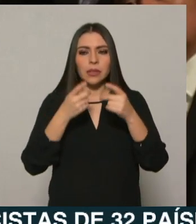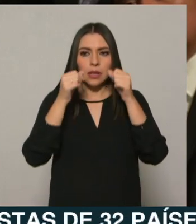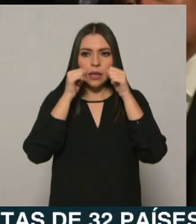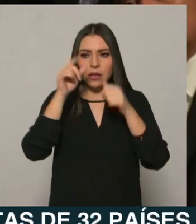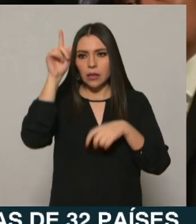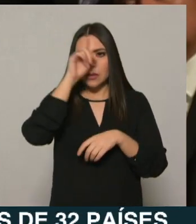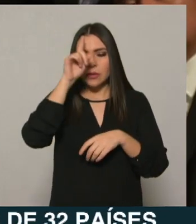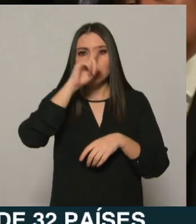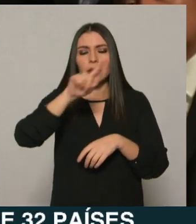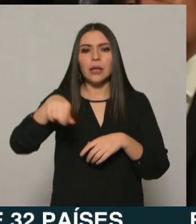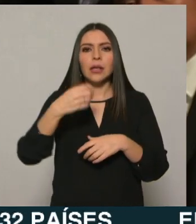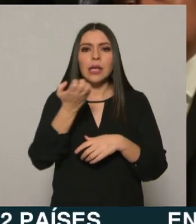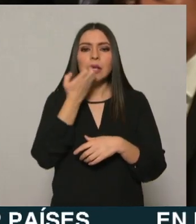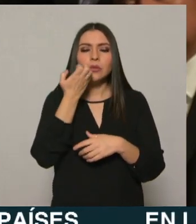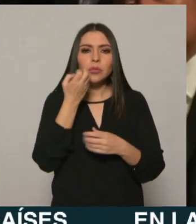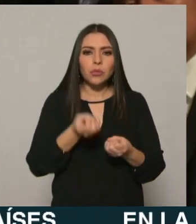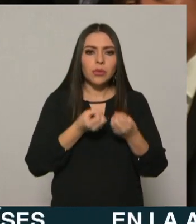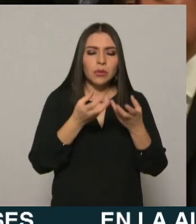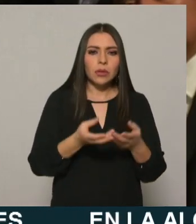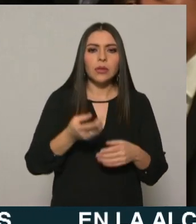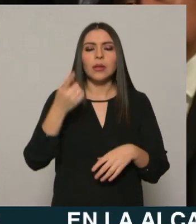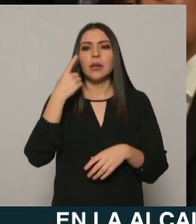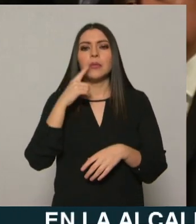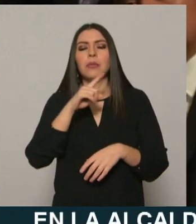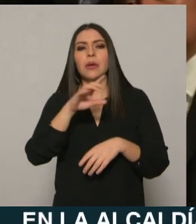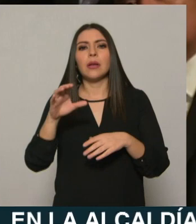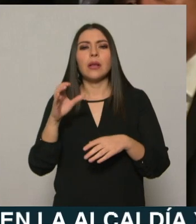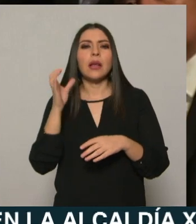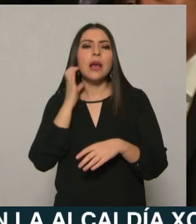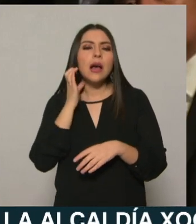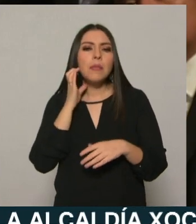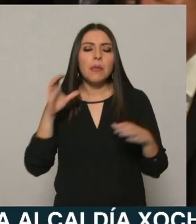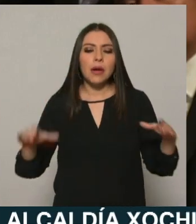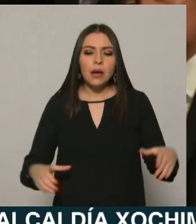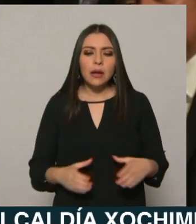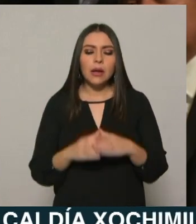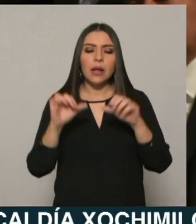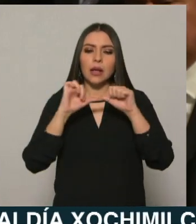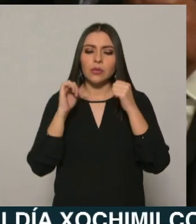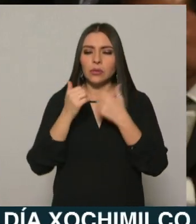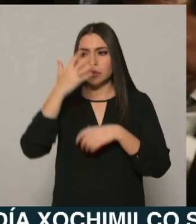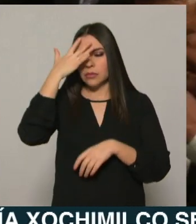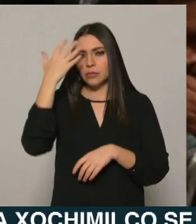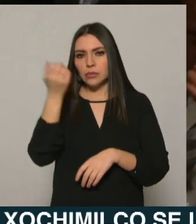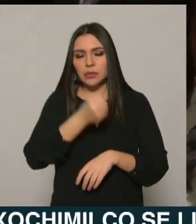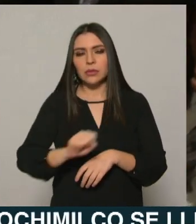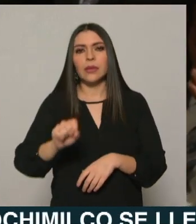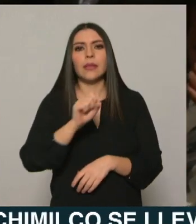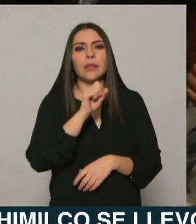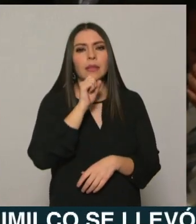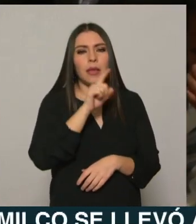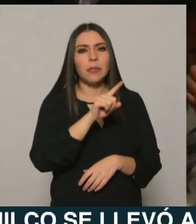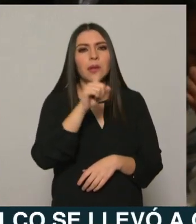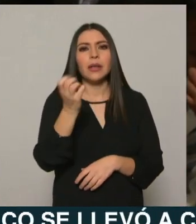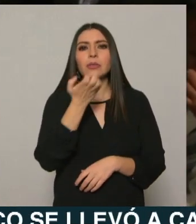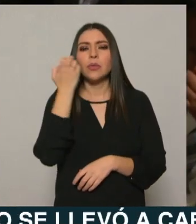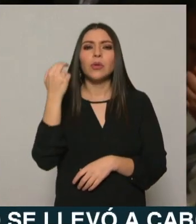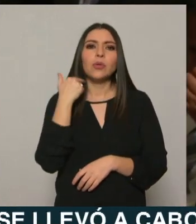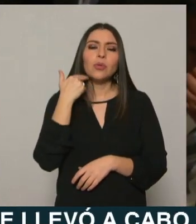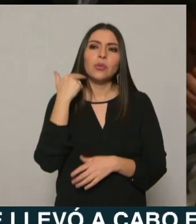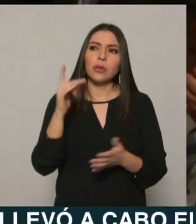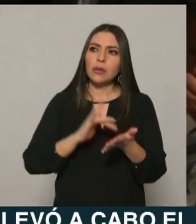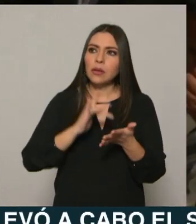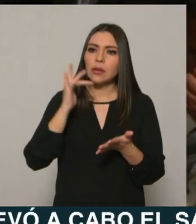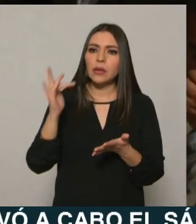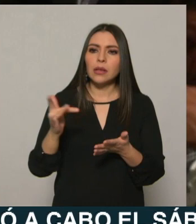asesorado por colegios, cámaras y asociaciones de especialistas, también gracias al Colegio de Notarios, en que se dividieron